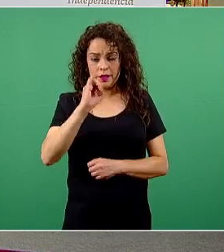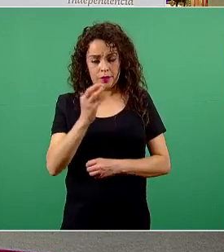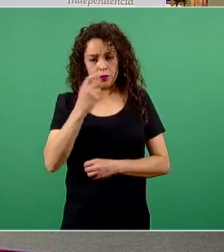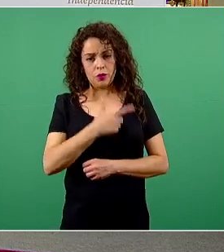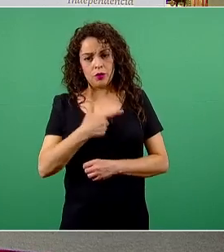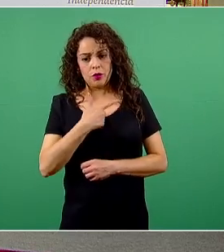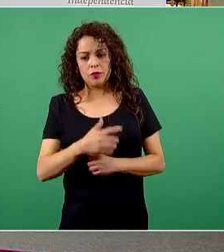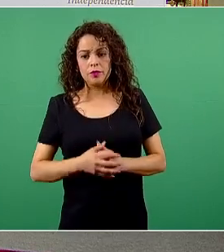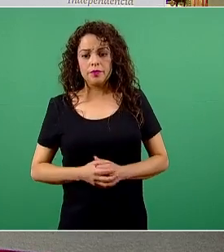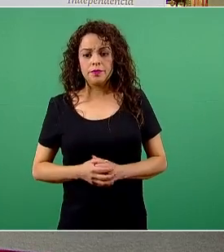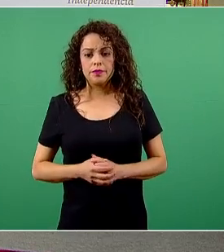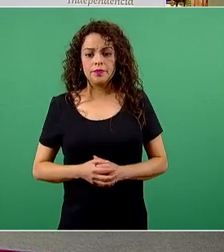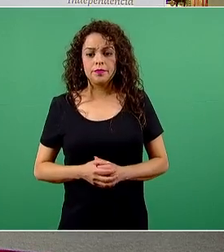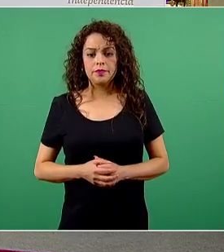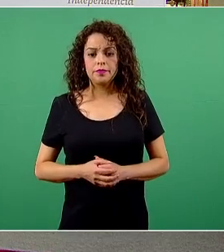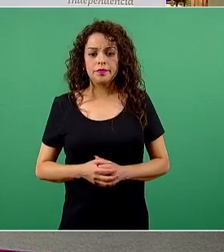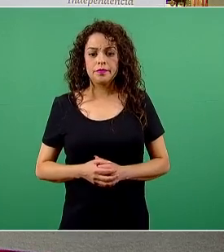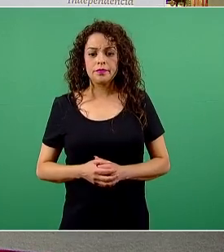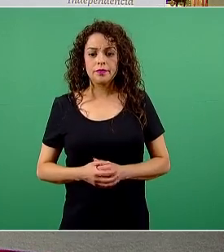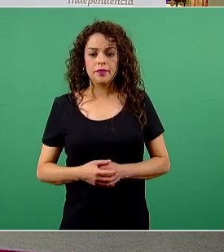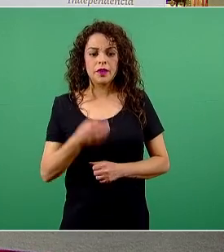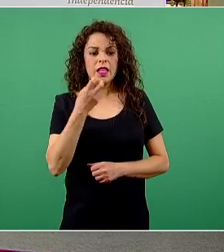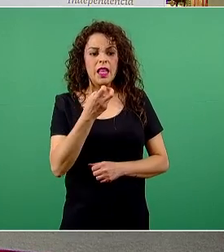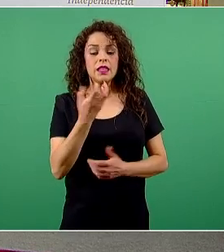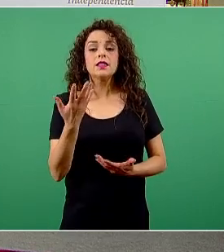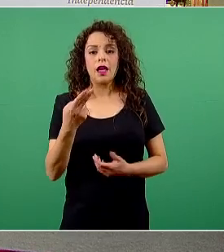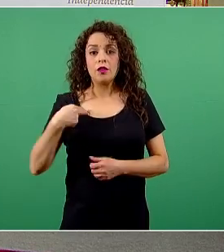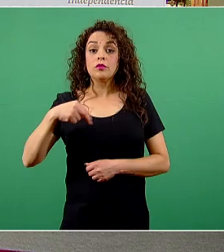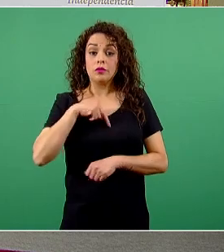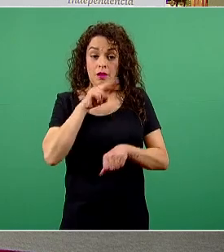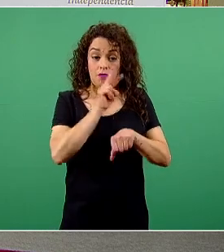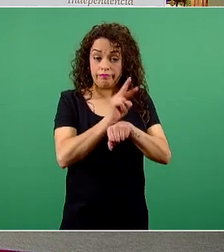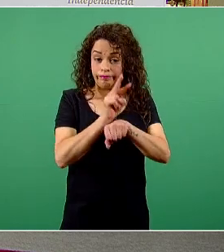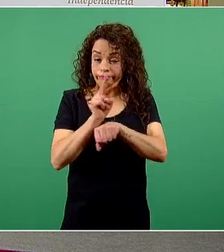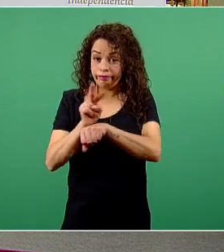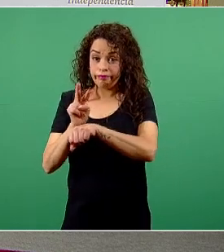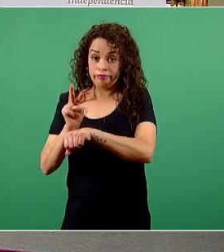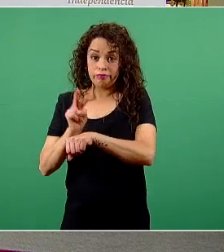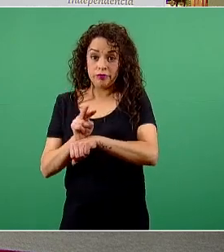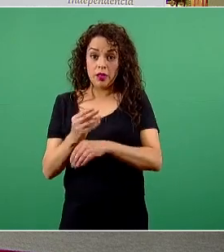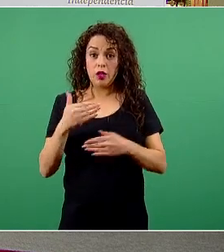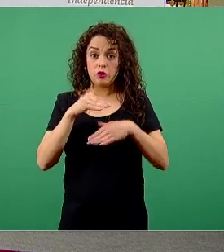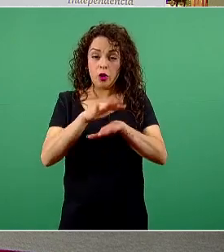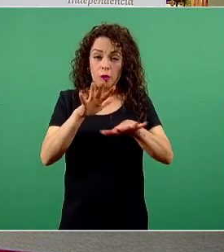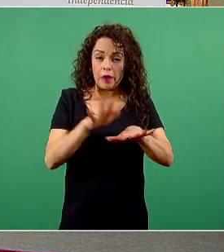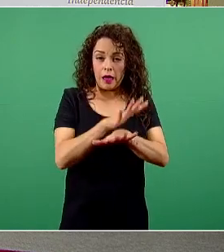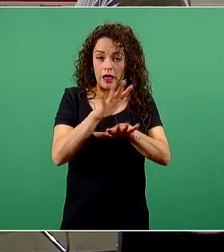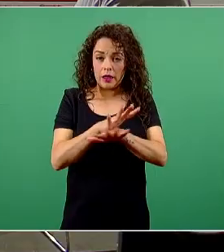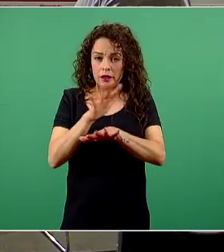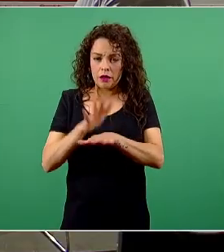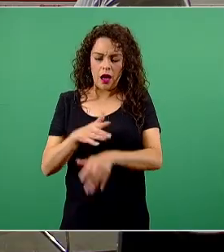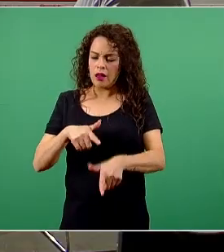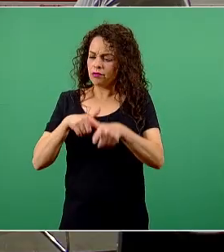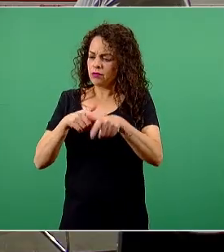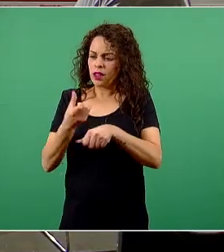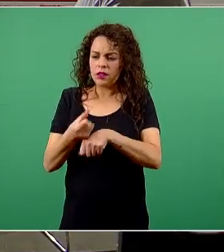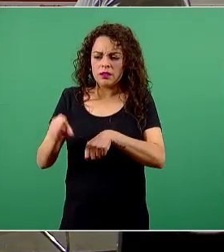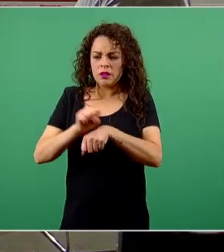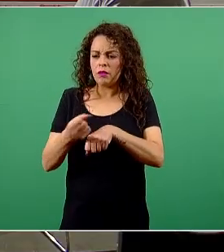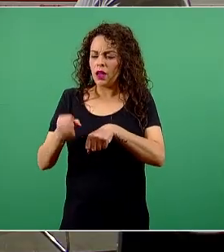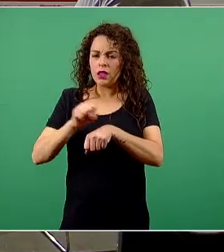Precisamente este es el resultado de la vigilancia genómica que se ha implementado ya desde varias semanas, meses